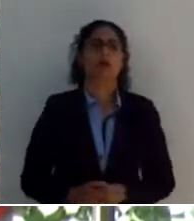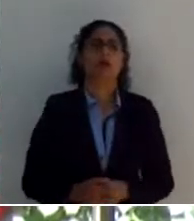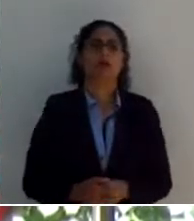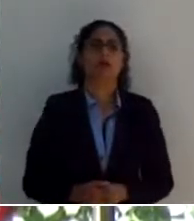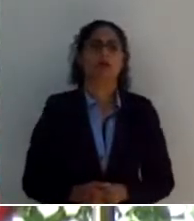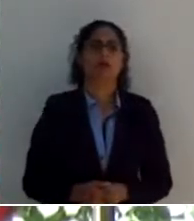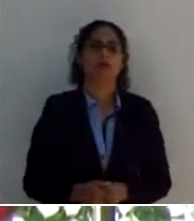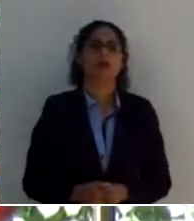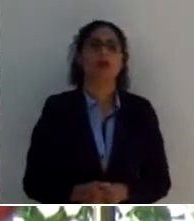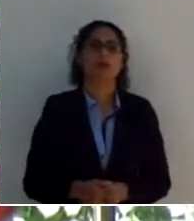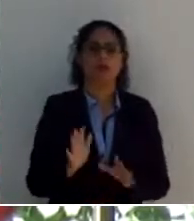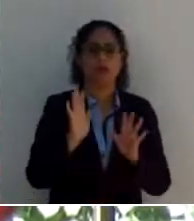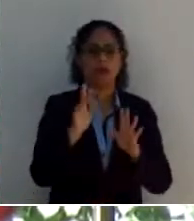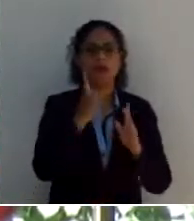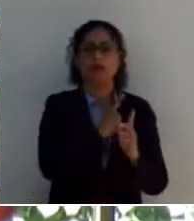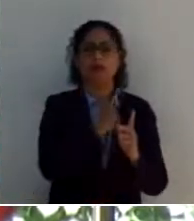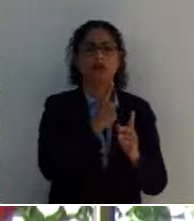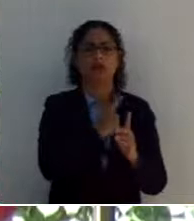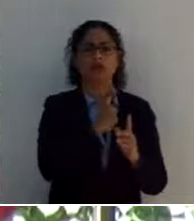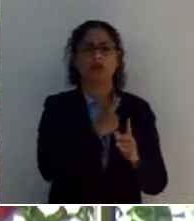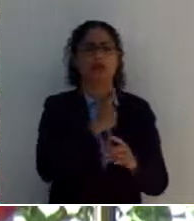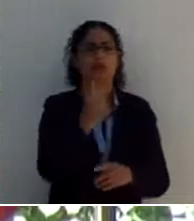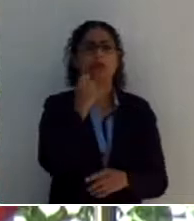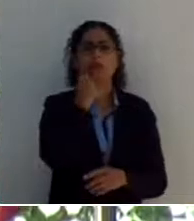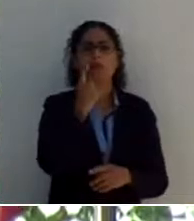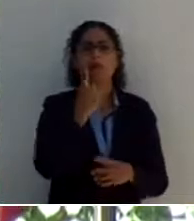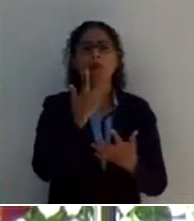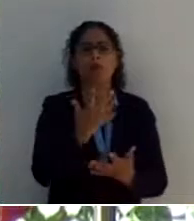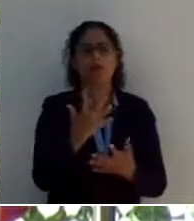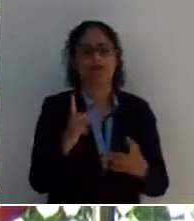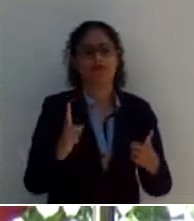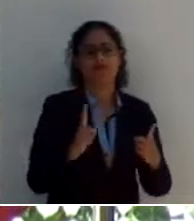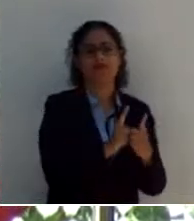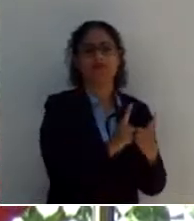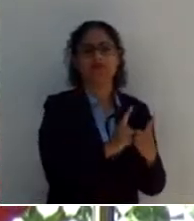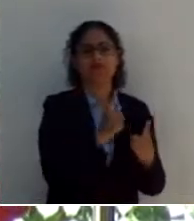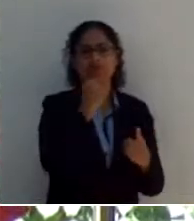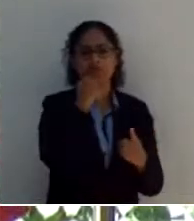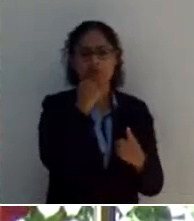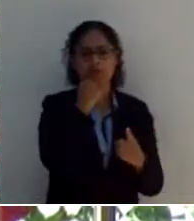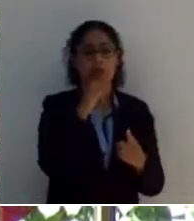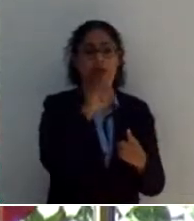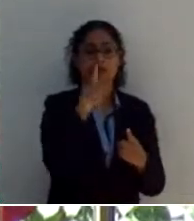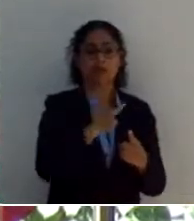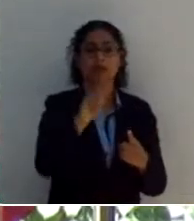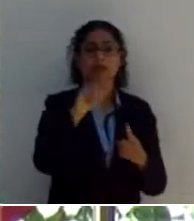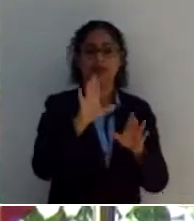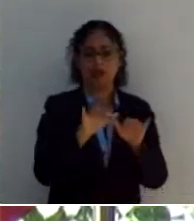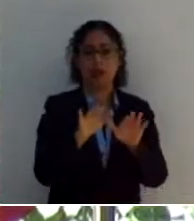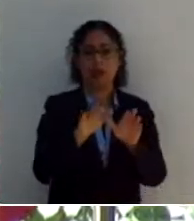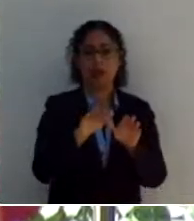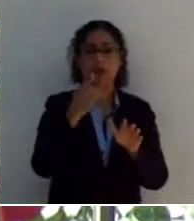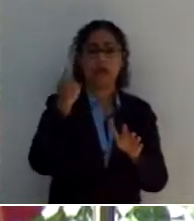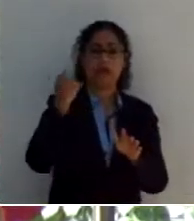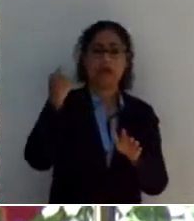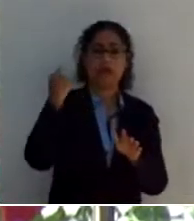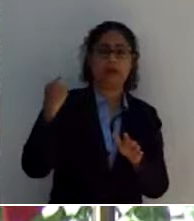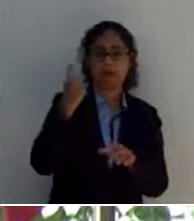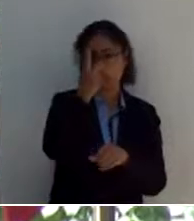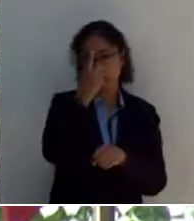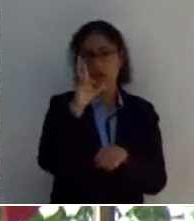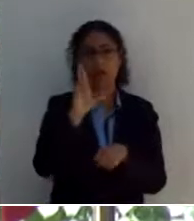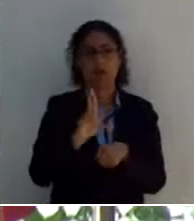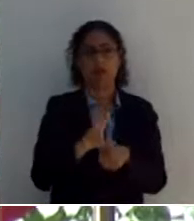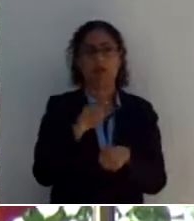prácticamente solo, lo enfrentó y lo abatió. Pero lo mismo vimos en Sitácuaro hace unos días, en donde el director de Seguridad Pública, que es